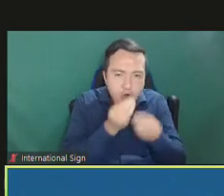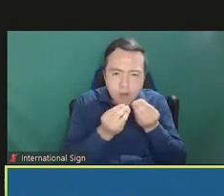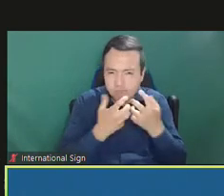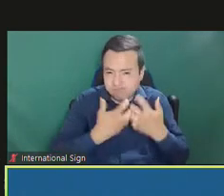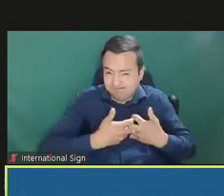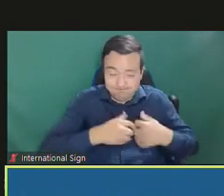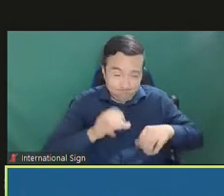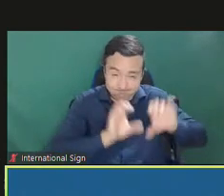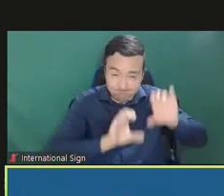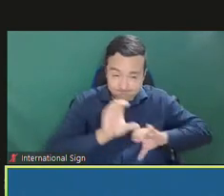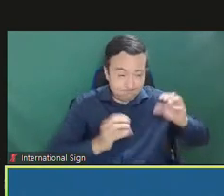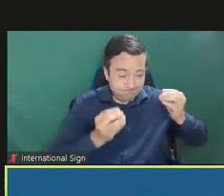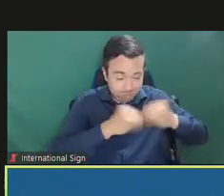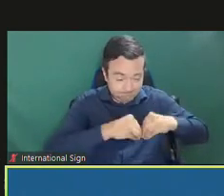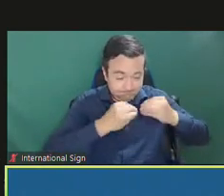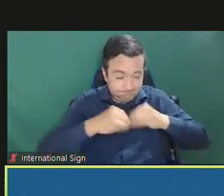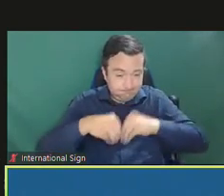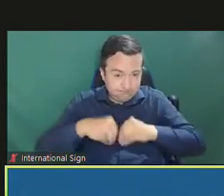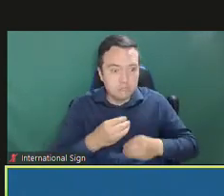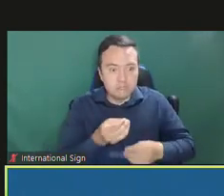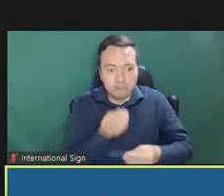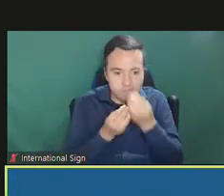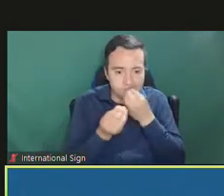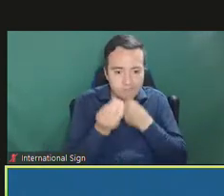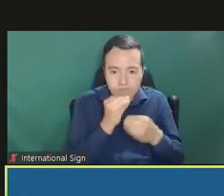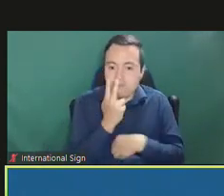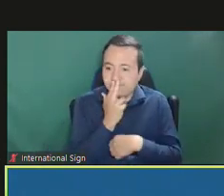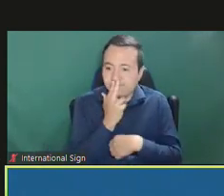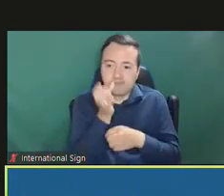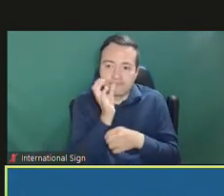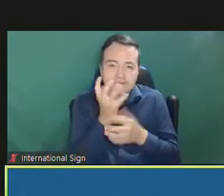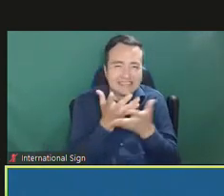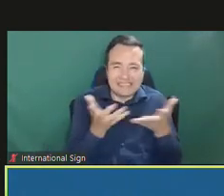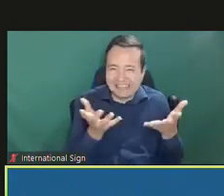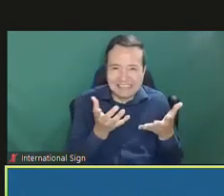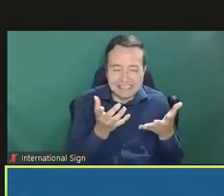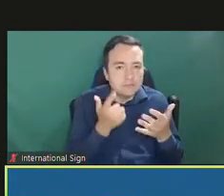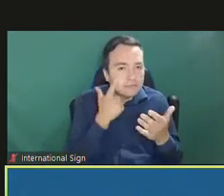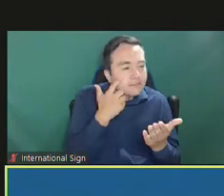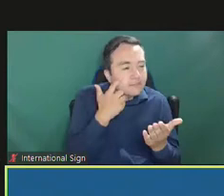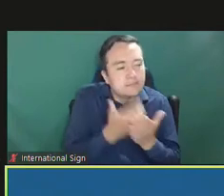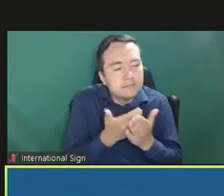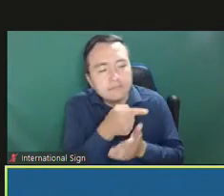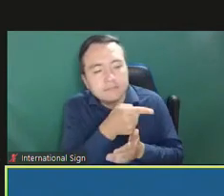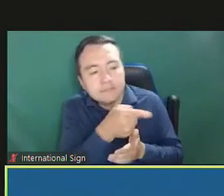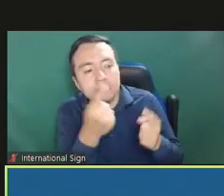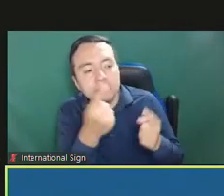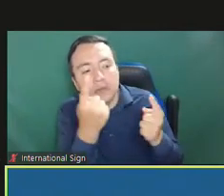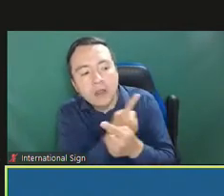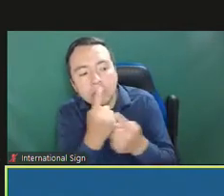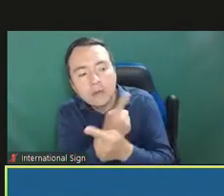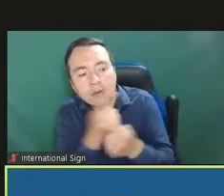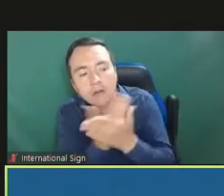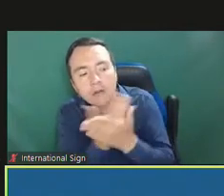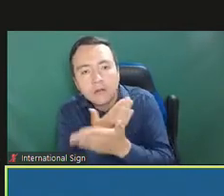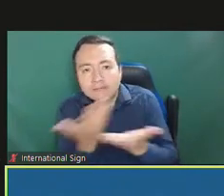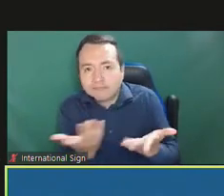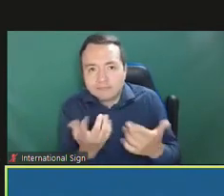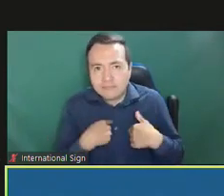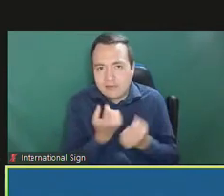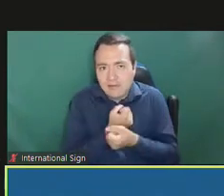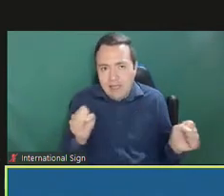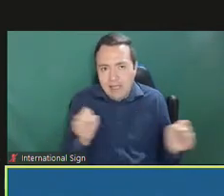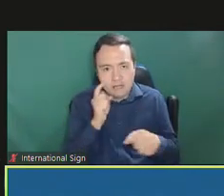actividad ha sido difícil evaluar el impacto de sus cambios ya que nuestras actividades vigilancia no se pueden llevar a